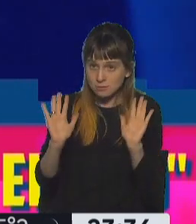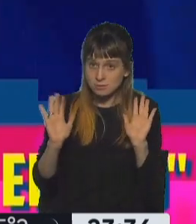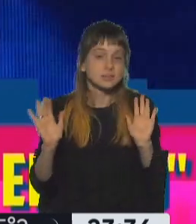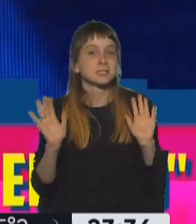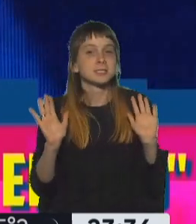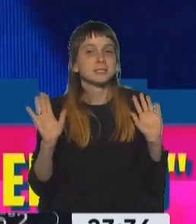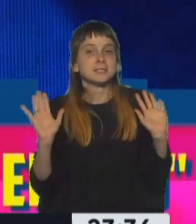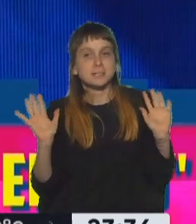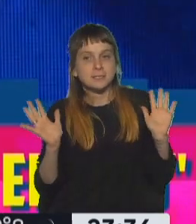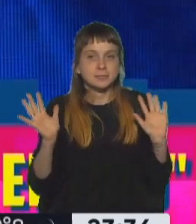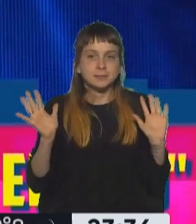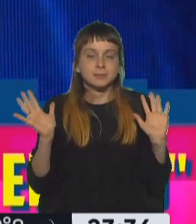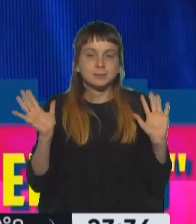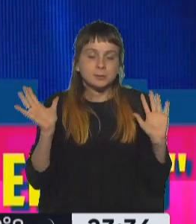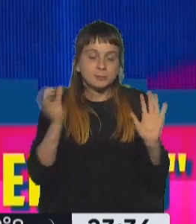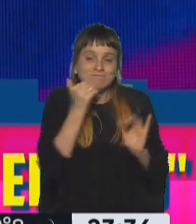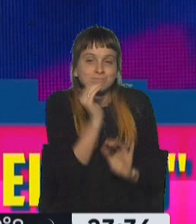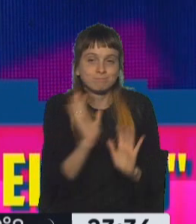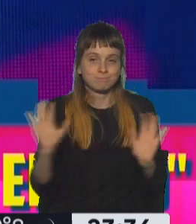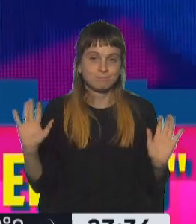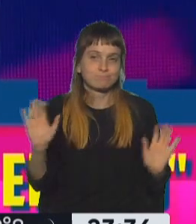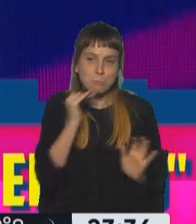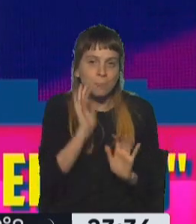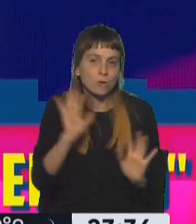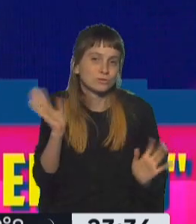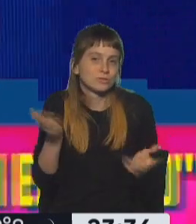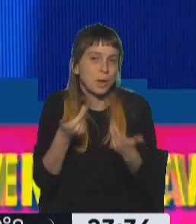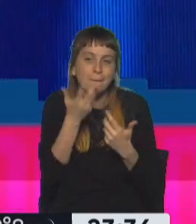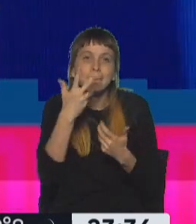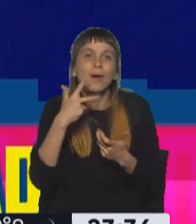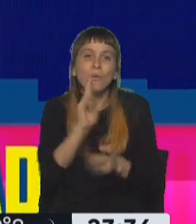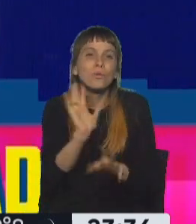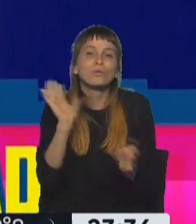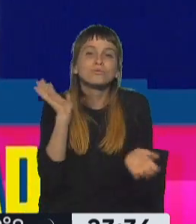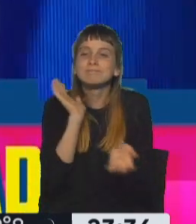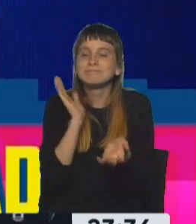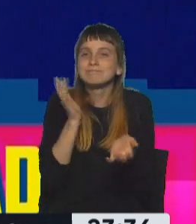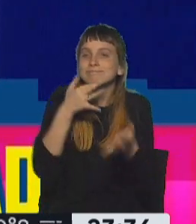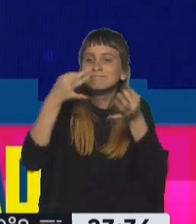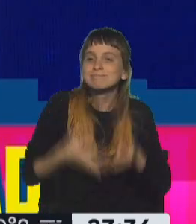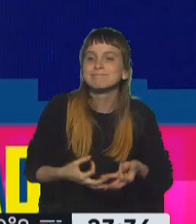No sé todavía. No sé todavía. Me gustaría saber...